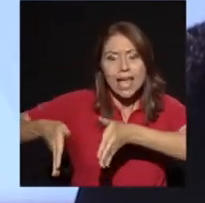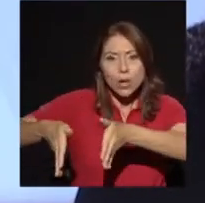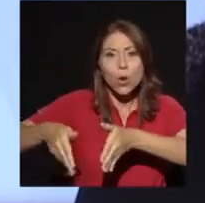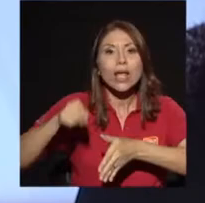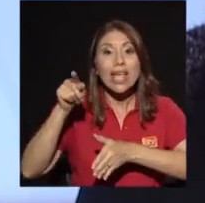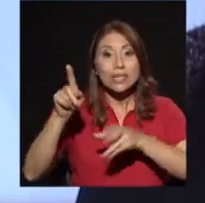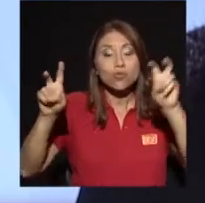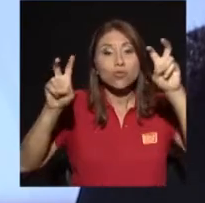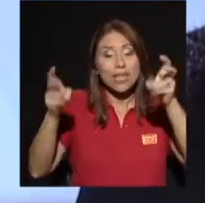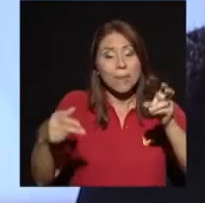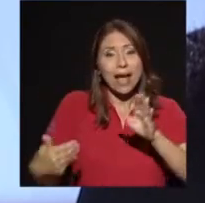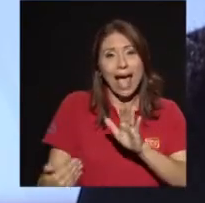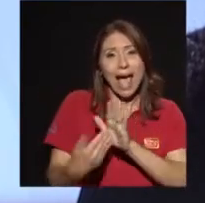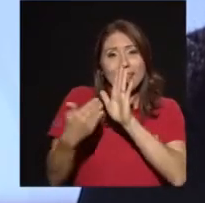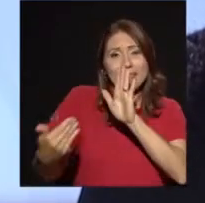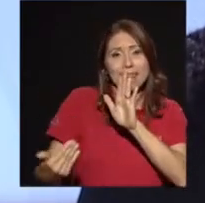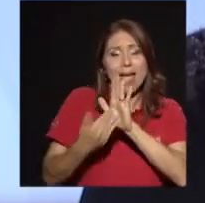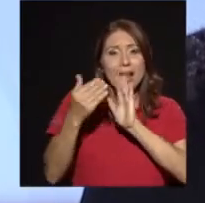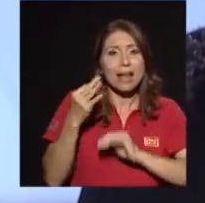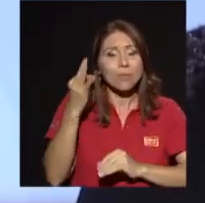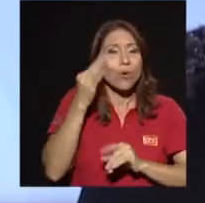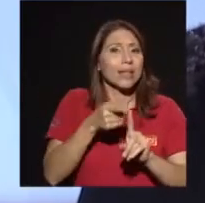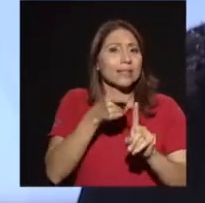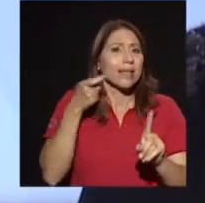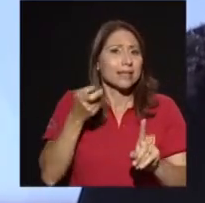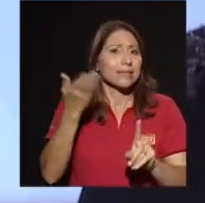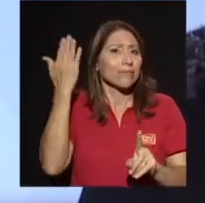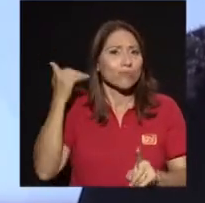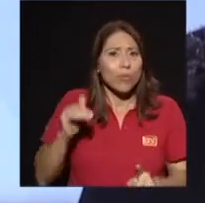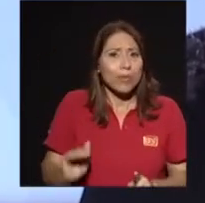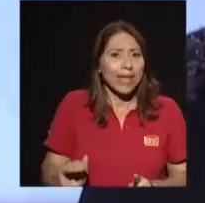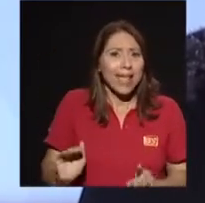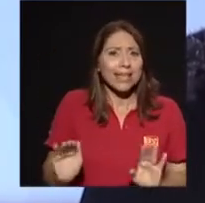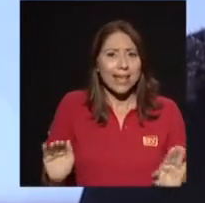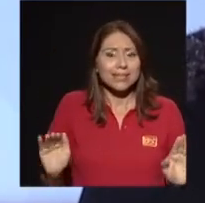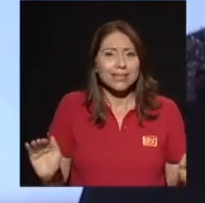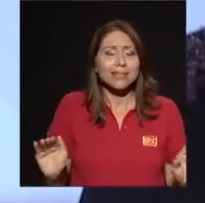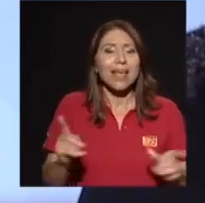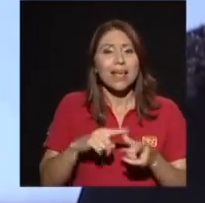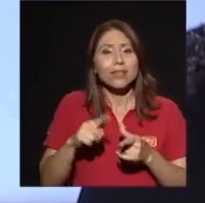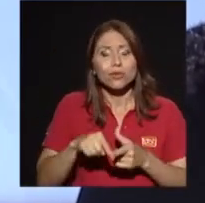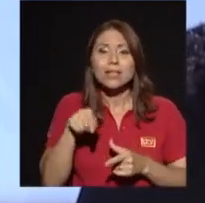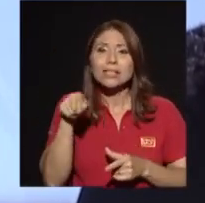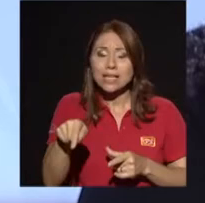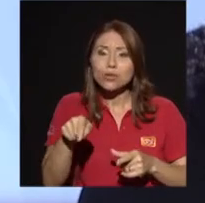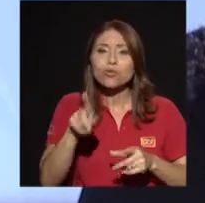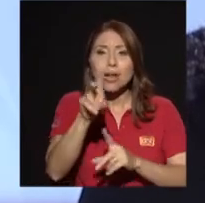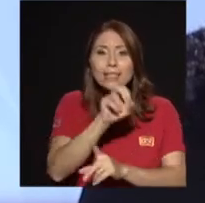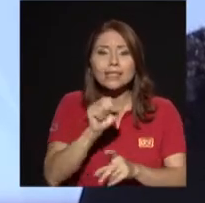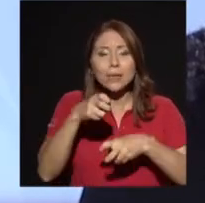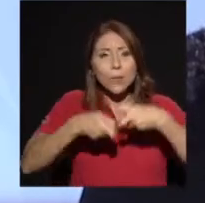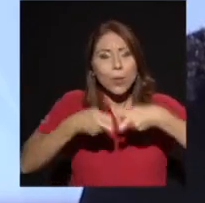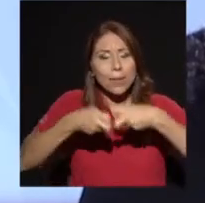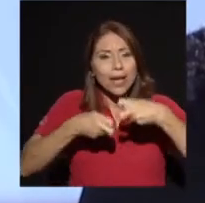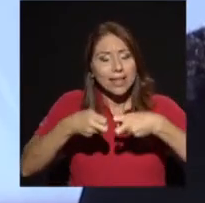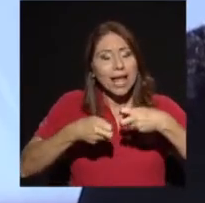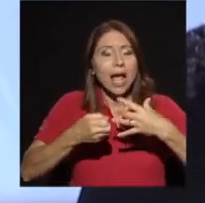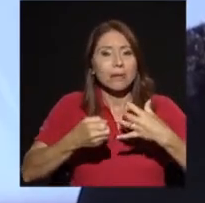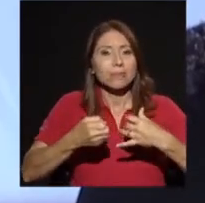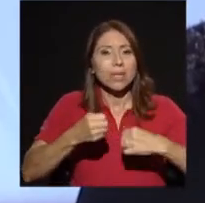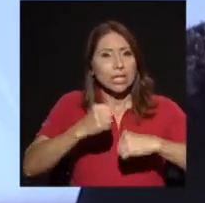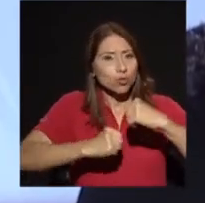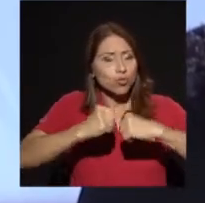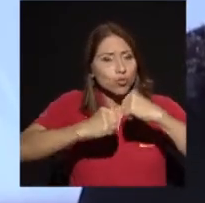a las mujeres desde que estamos, ¿verdad?, muy pequeñas inclusive. Entonces es una problemática estructural que responde,